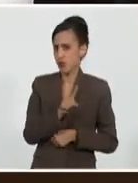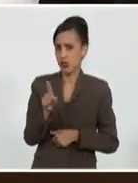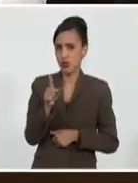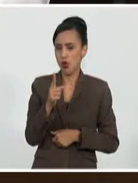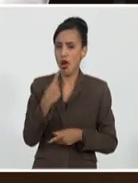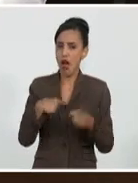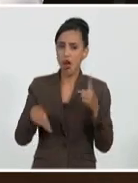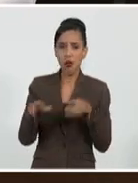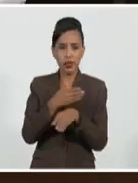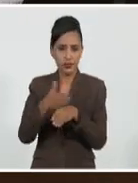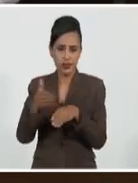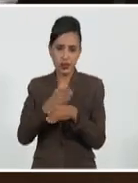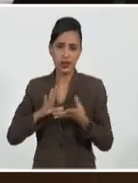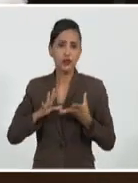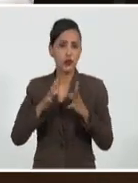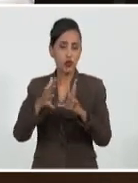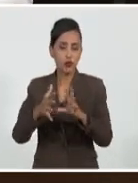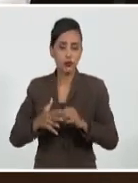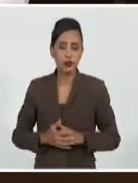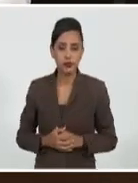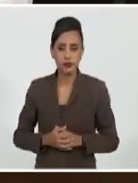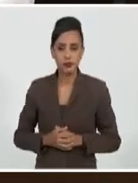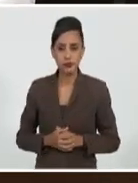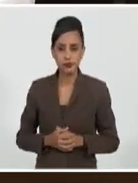Yo pienso que existen aún